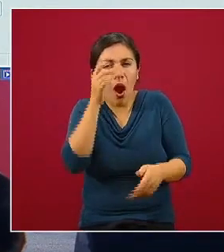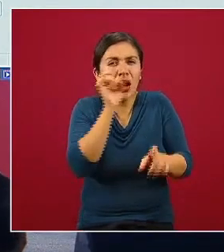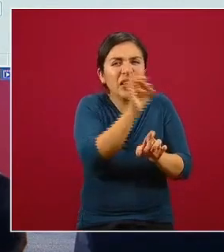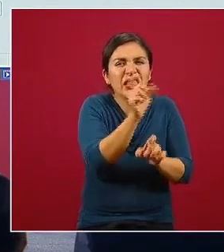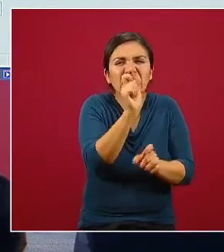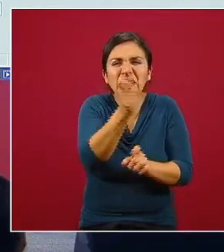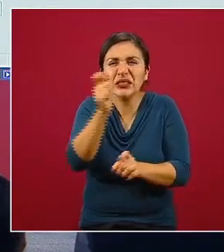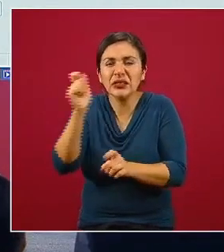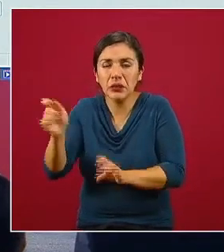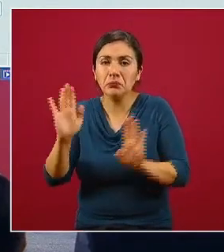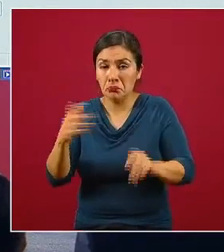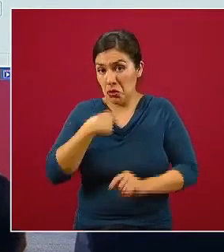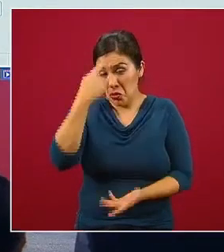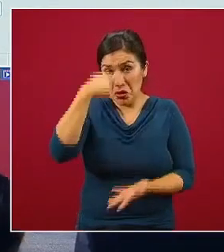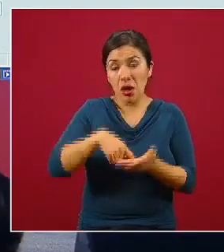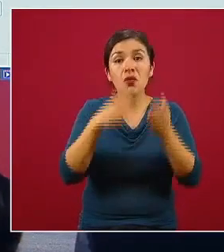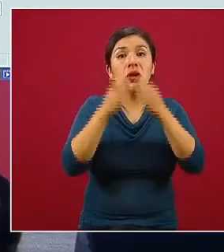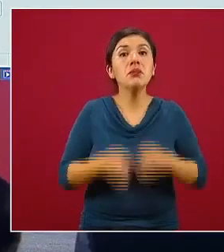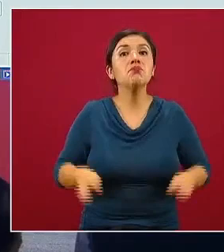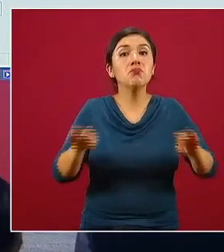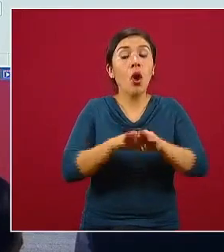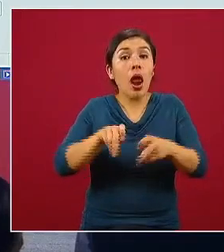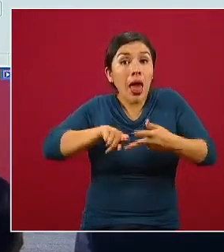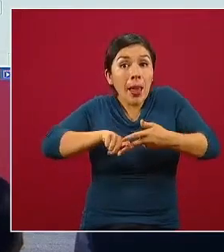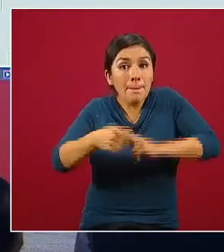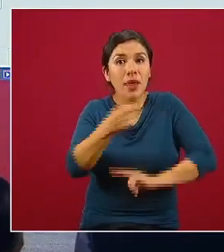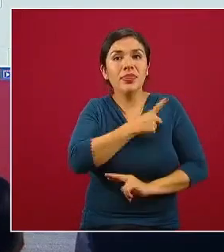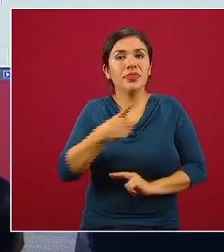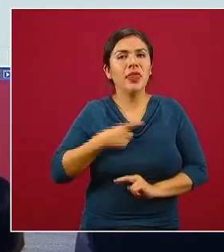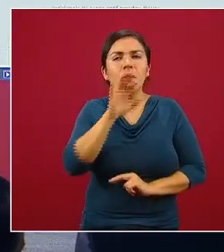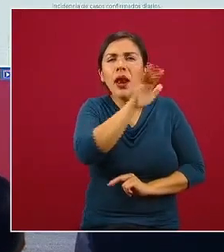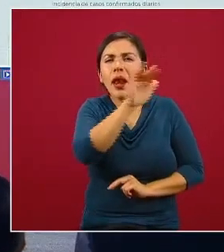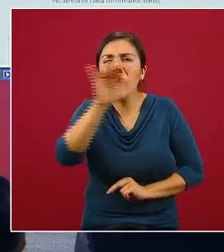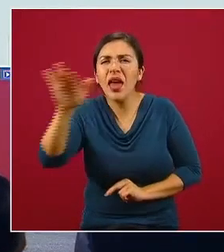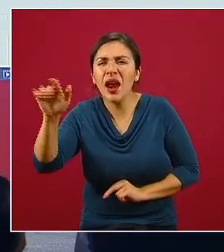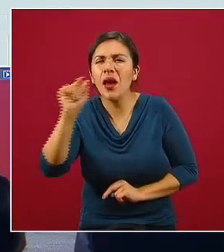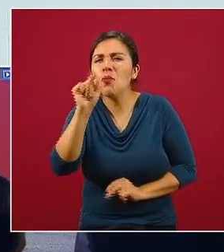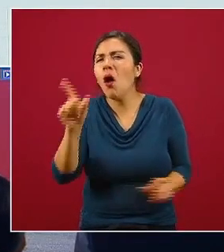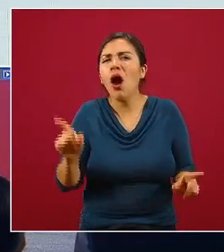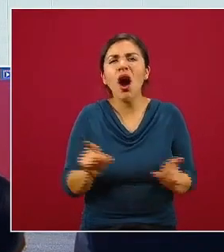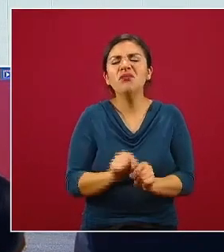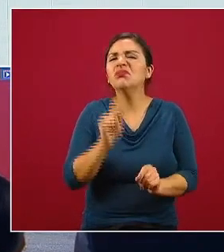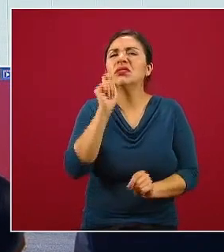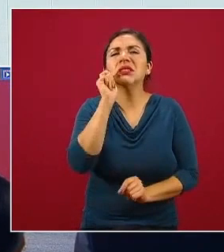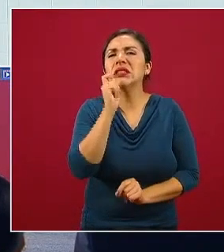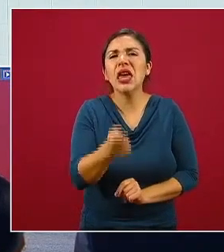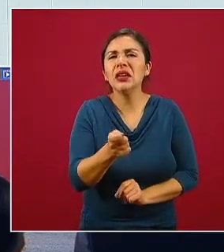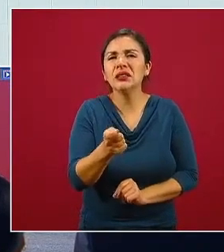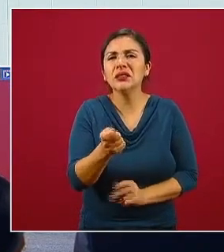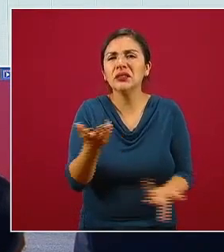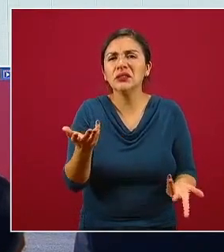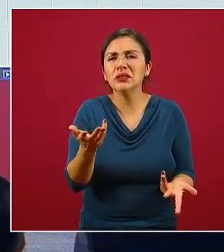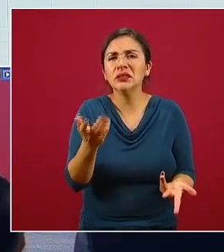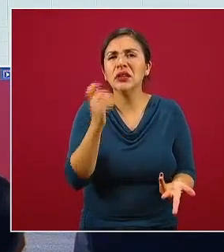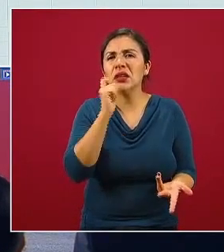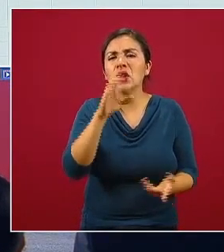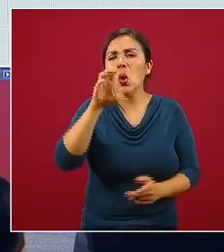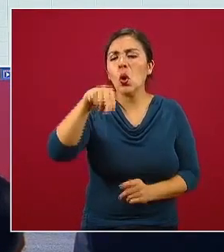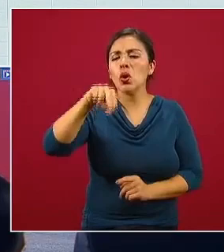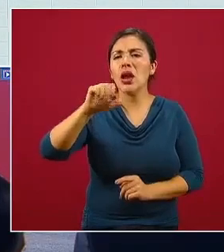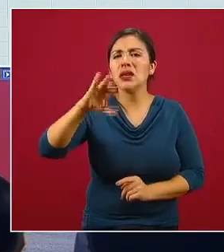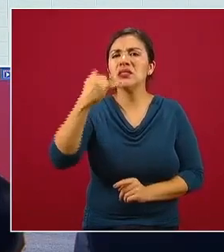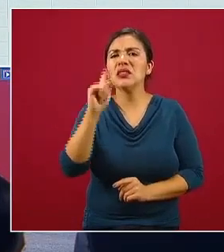me parece muy importante que en el inicio pues lean un poquito acerca de lo que el